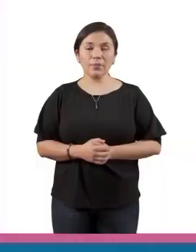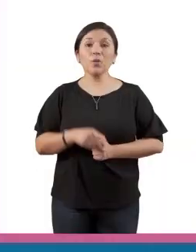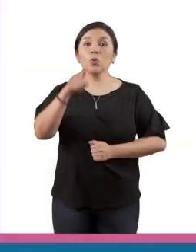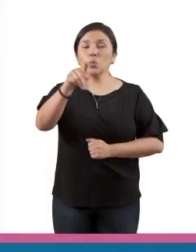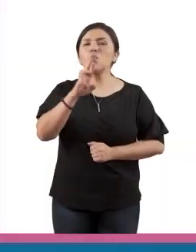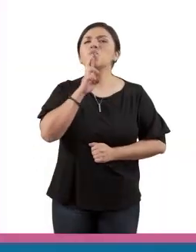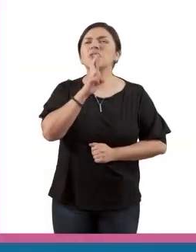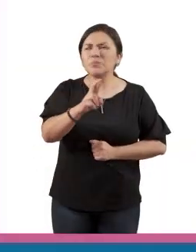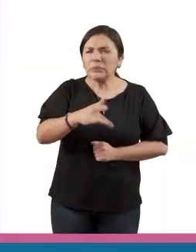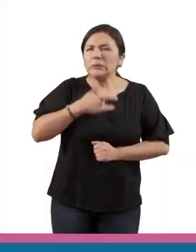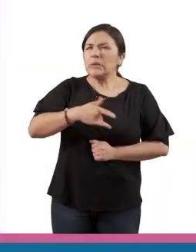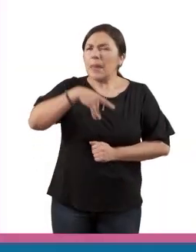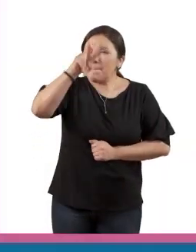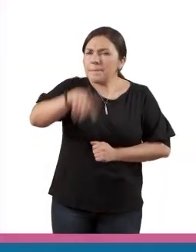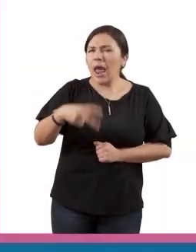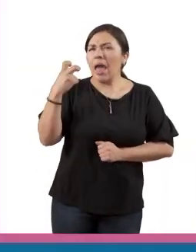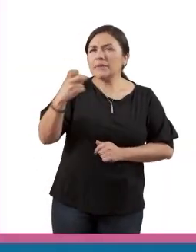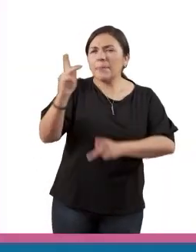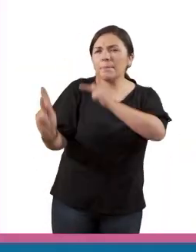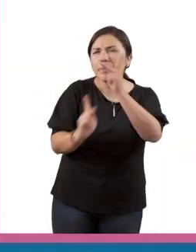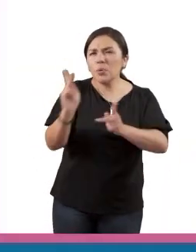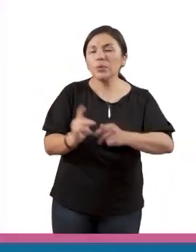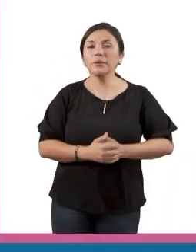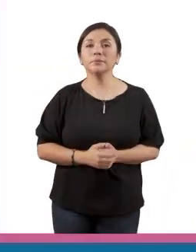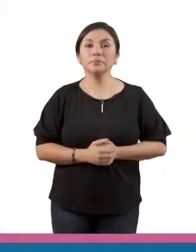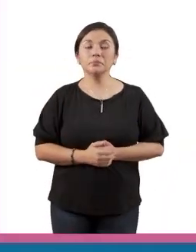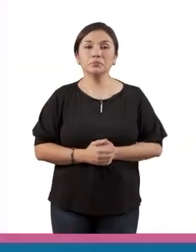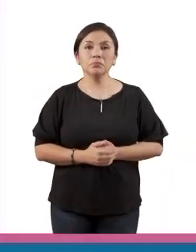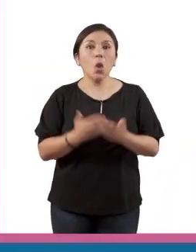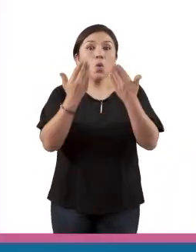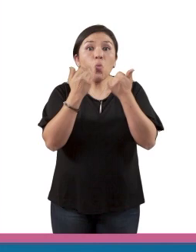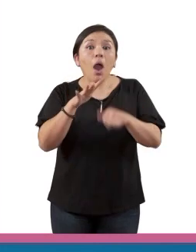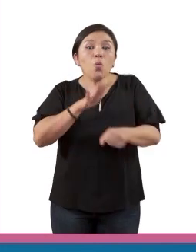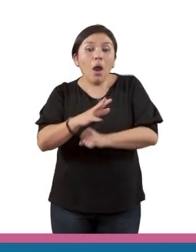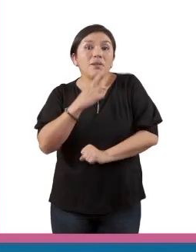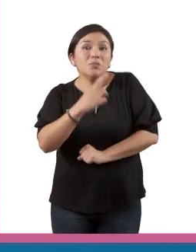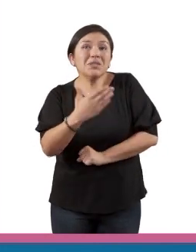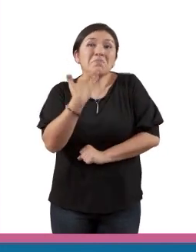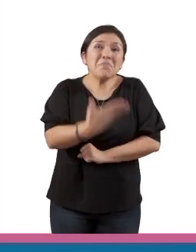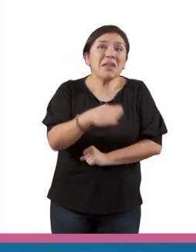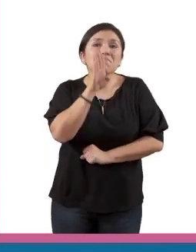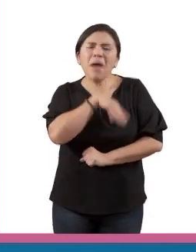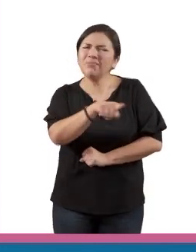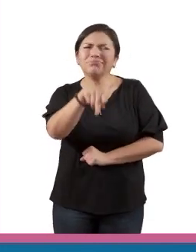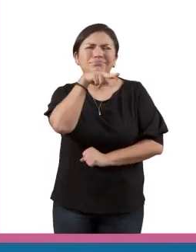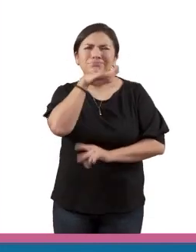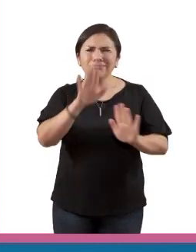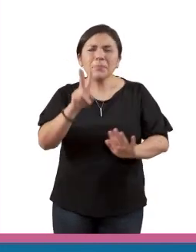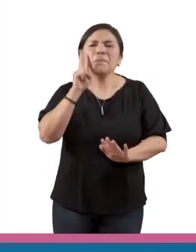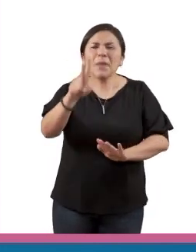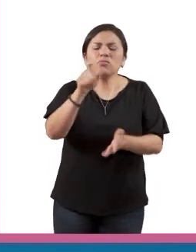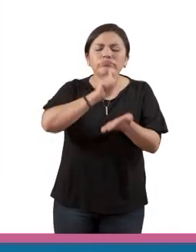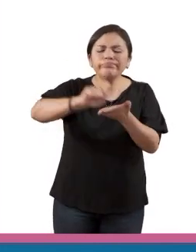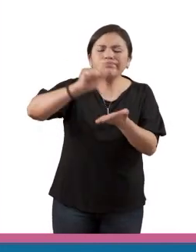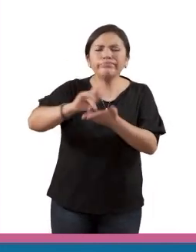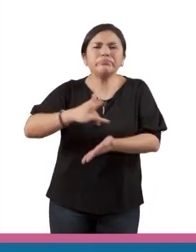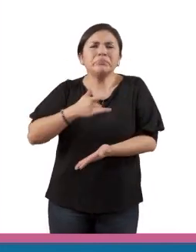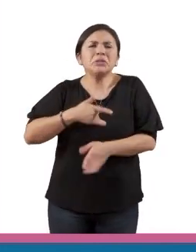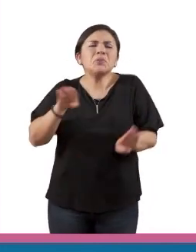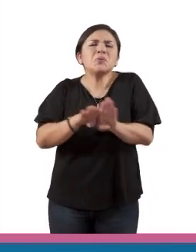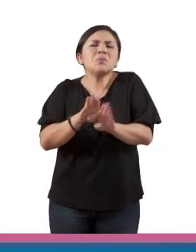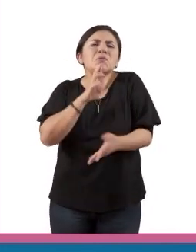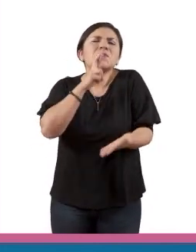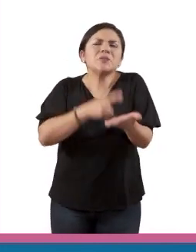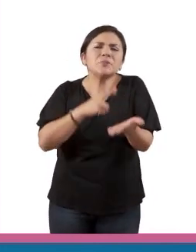Contesta sinceramente las siguientes preguntas. No hay respuestas correctas o incorrectas. Ve anotando tus